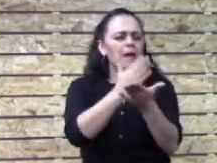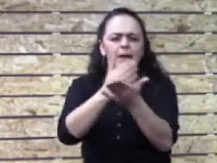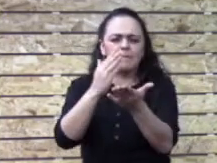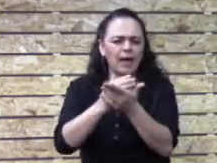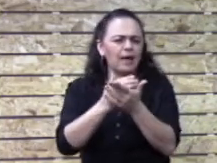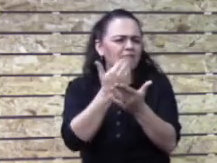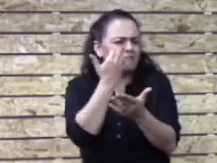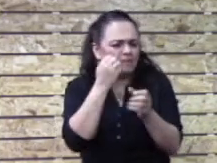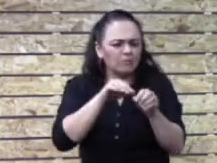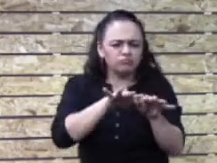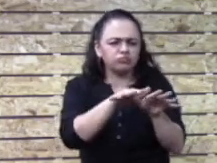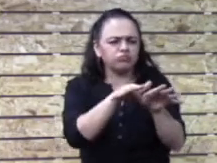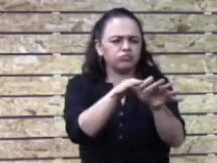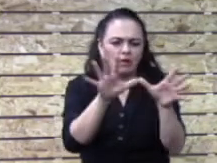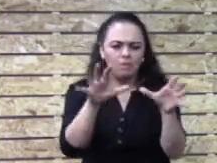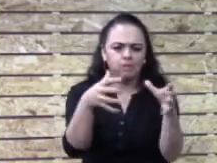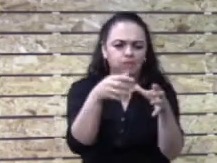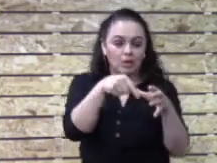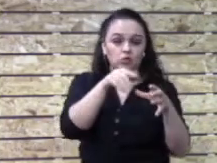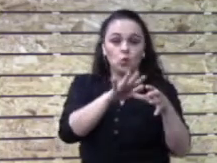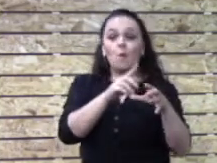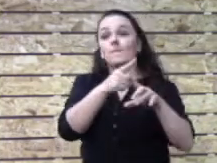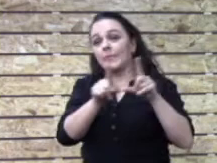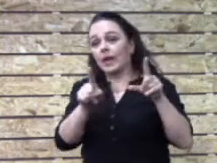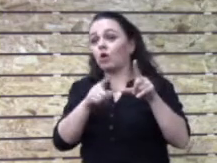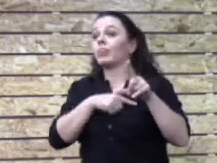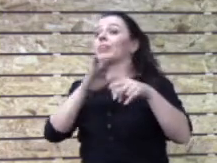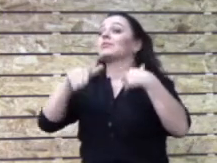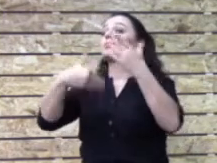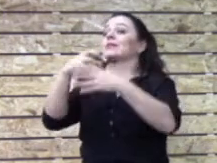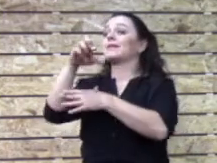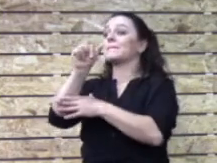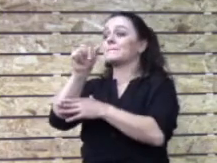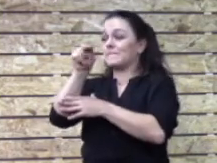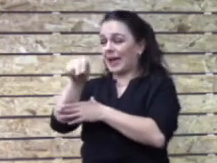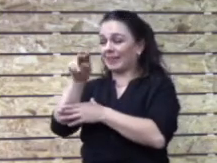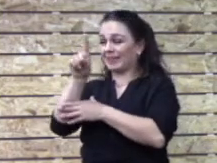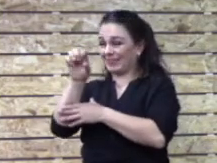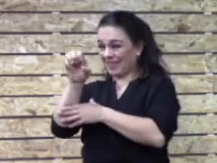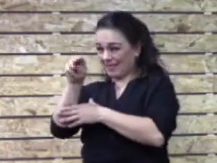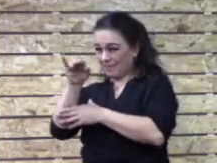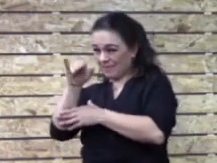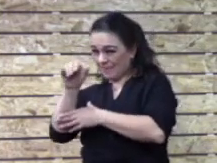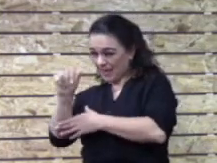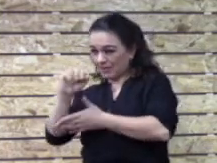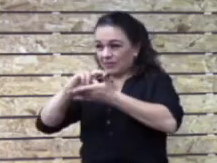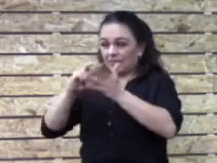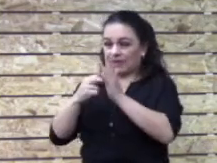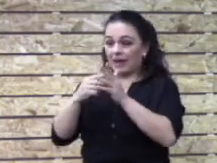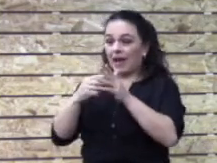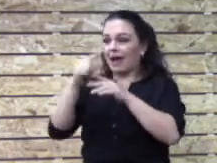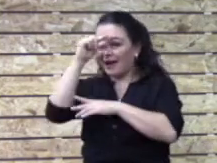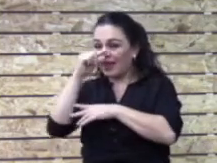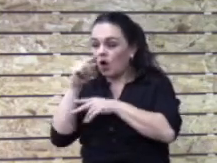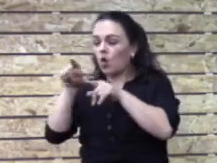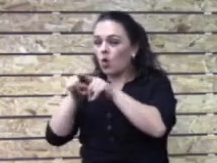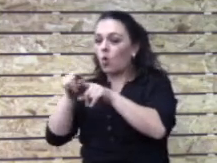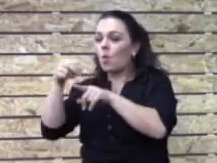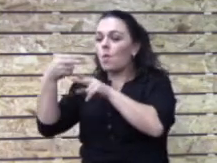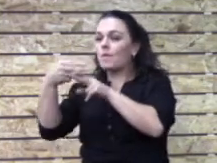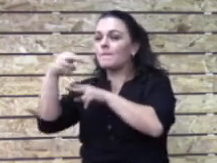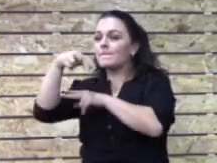ser una pandemia, del griego pan, todo, algo que nos afecta a todos. Alguien ha dicho que